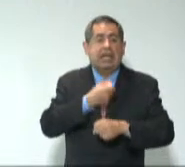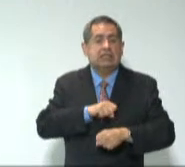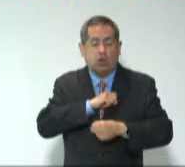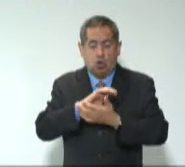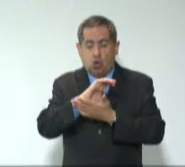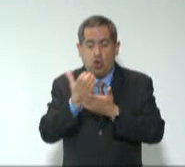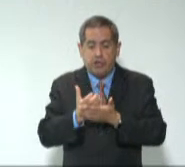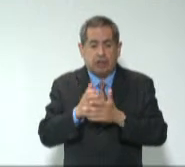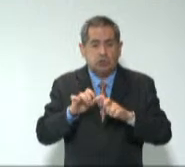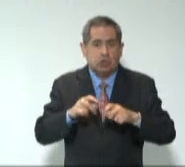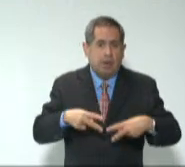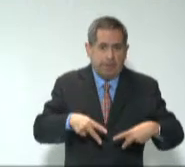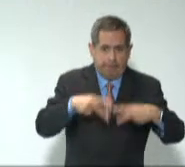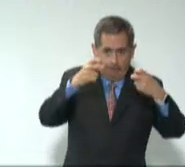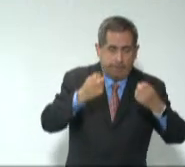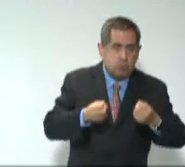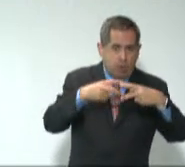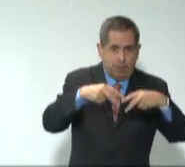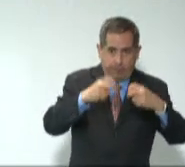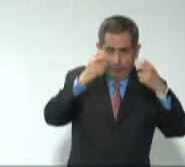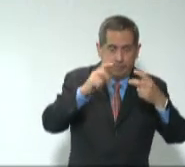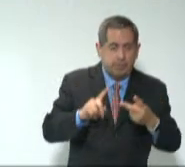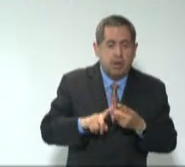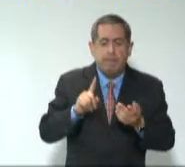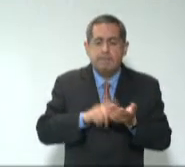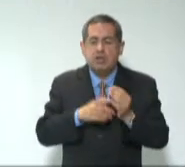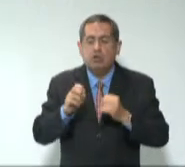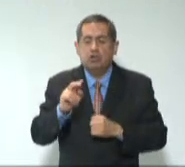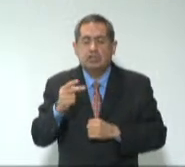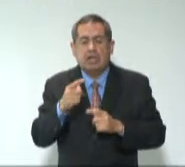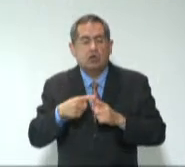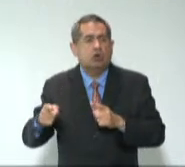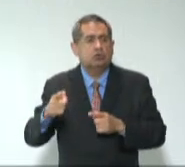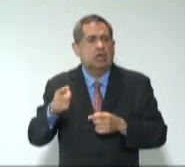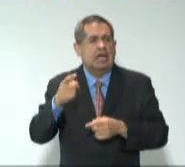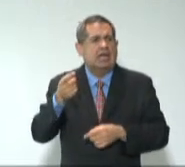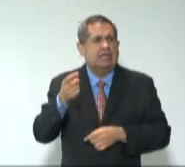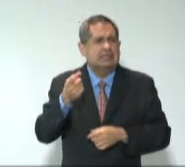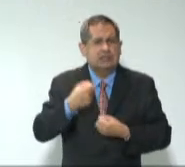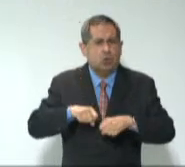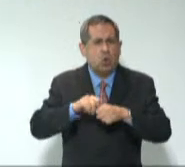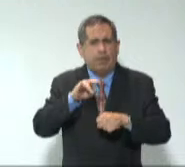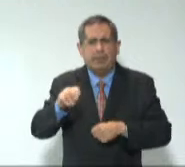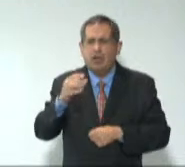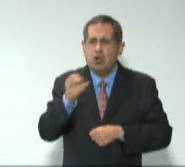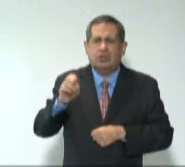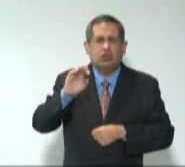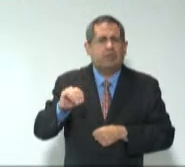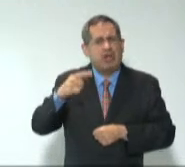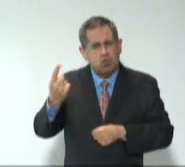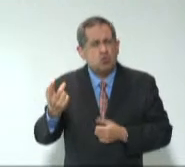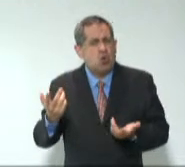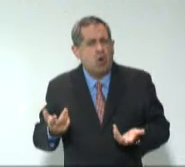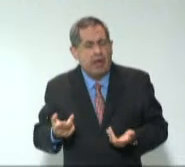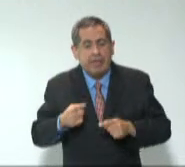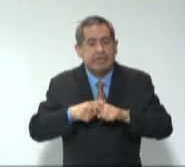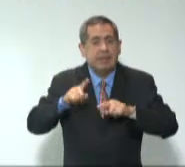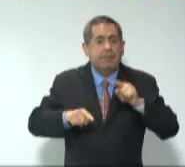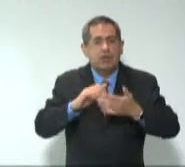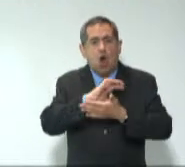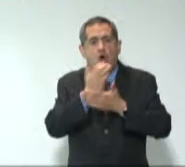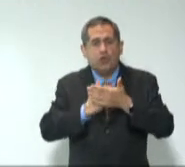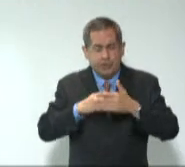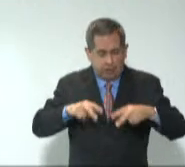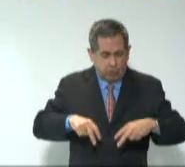172 contratos el is 1982 y el seguro 191 aquí a veces depende del tamaño del contrato